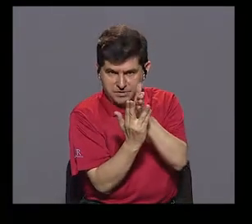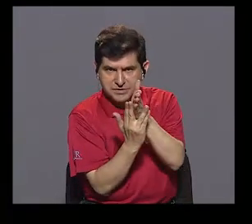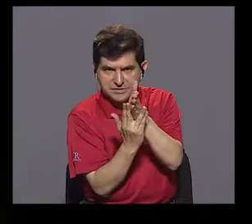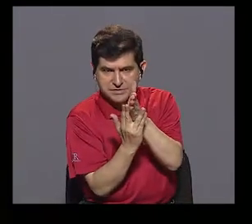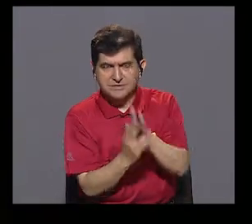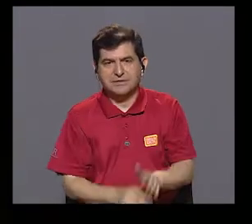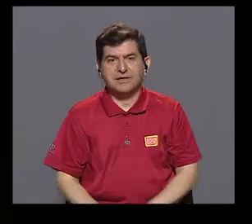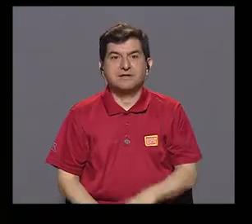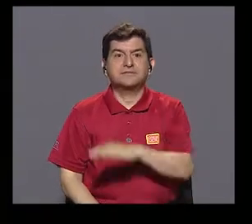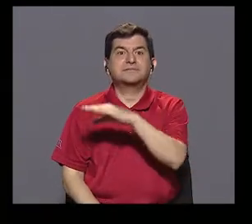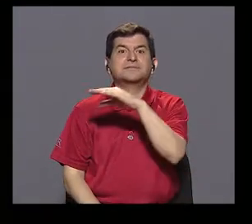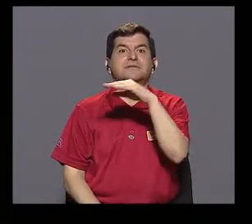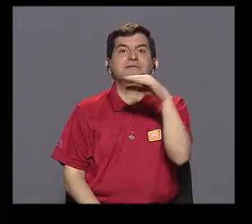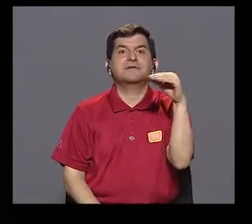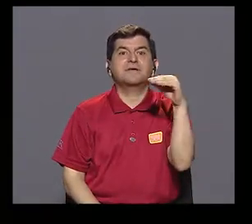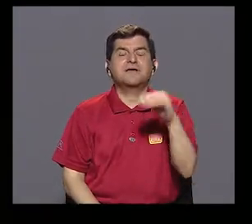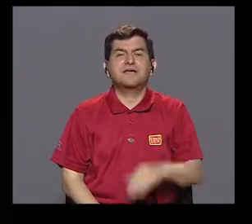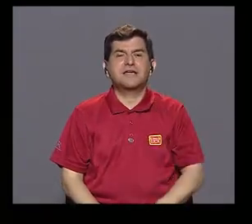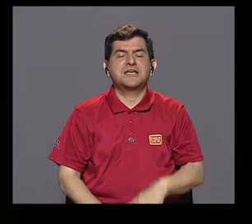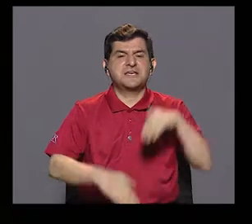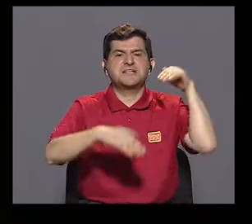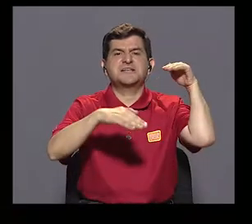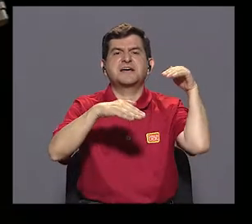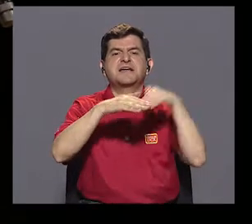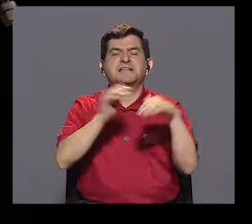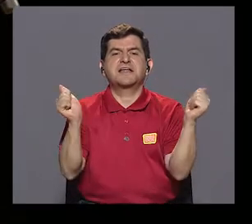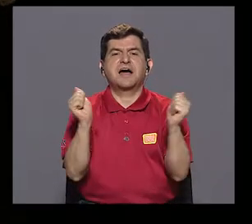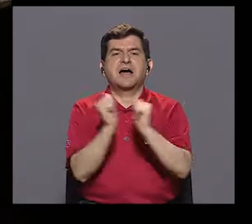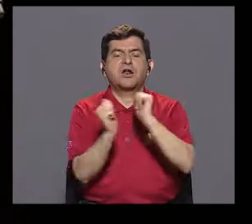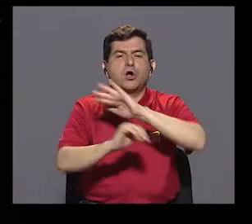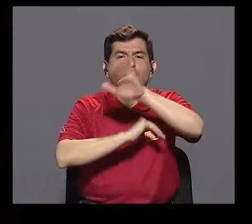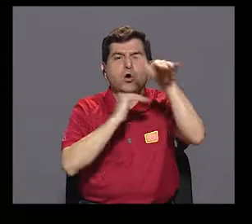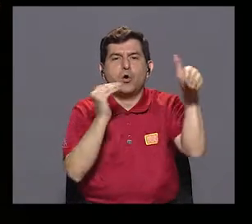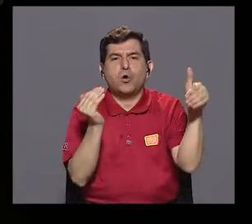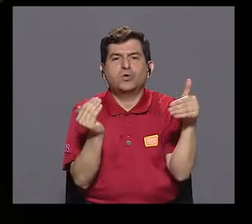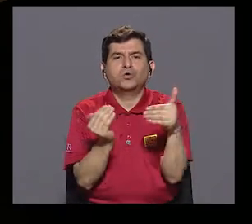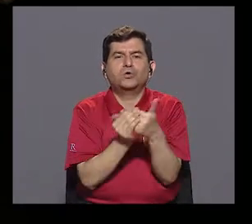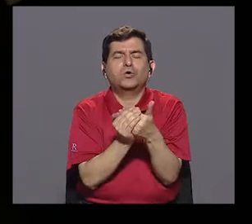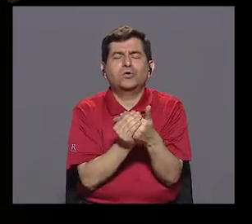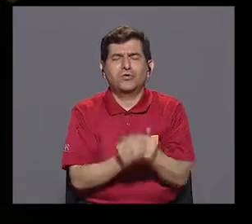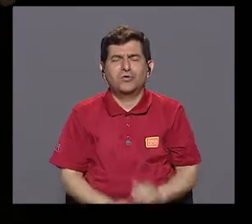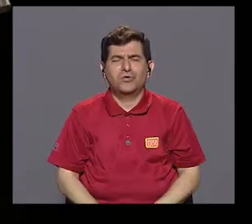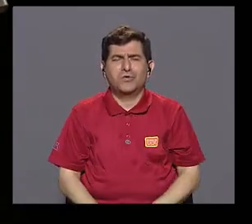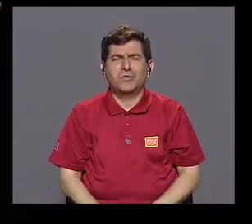universidades y vamos para adentro con toda,